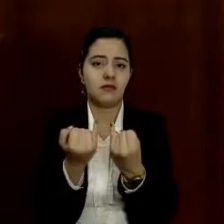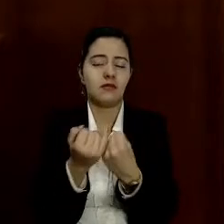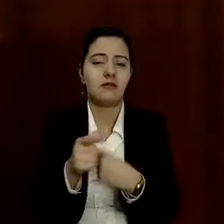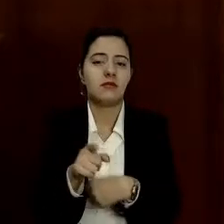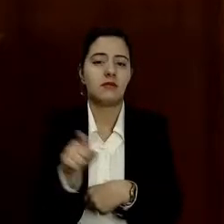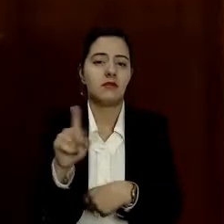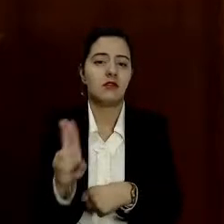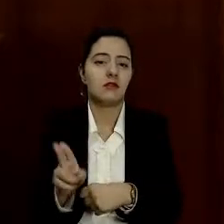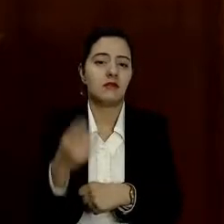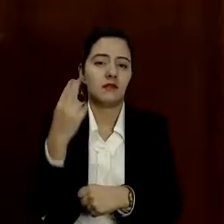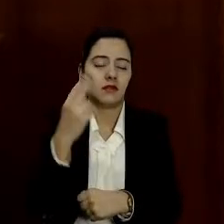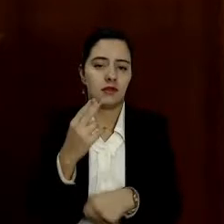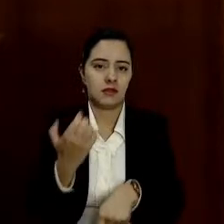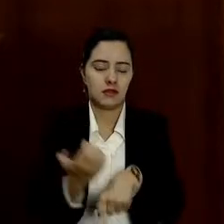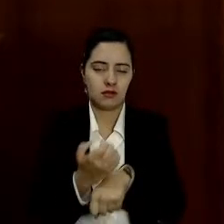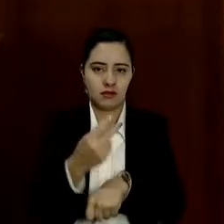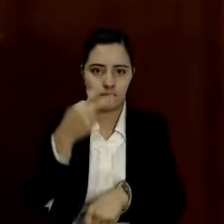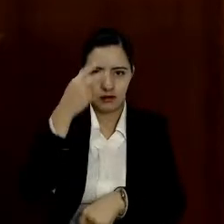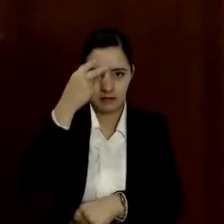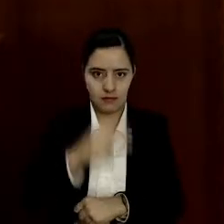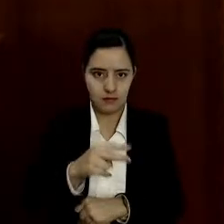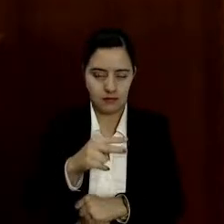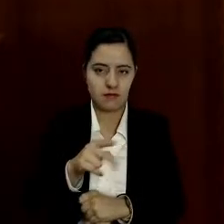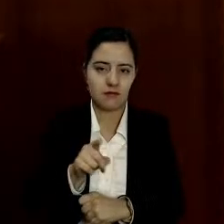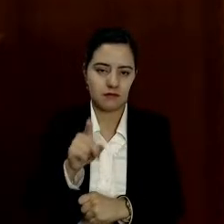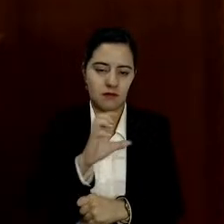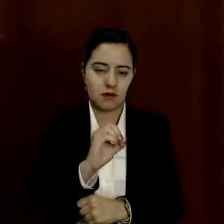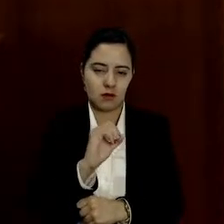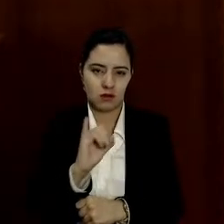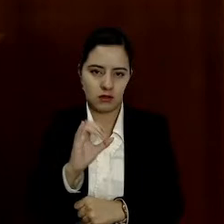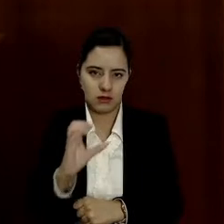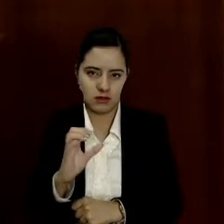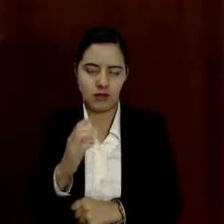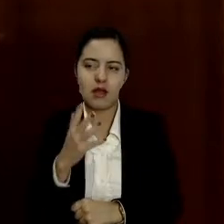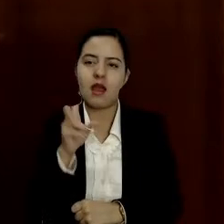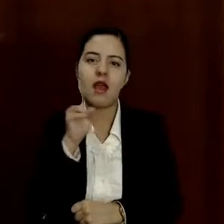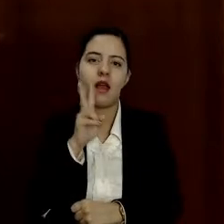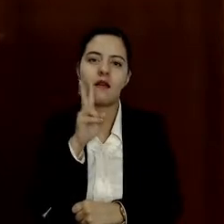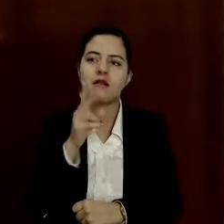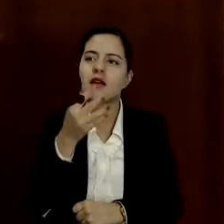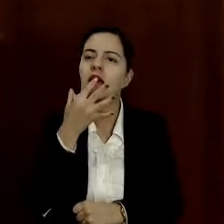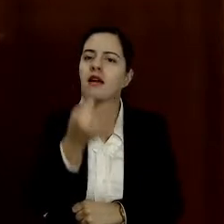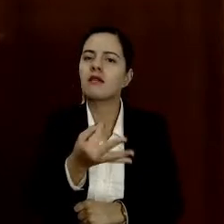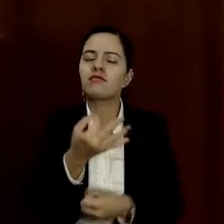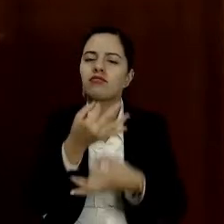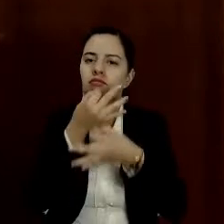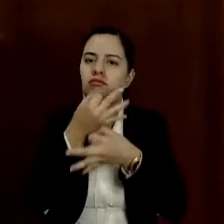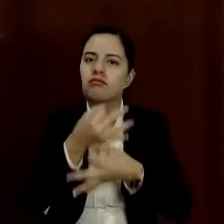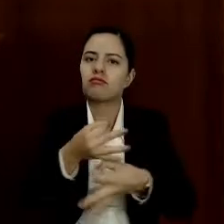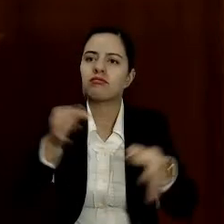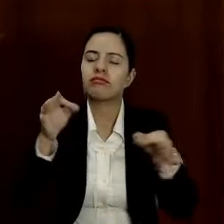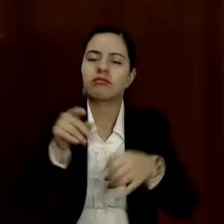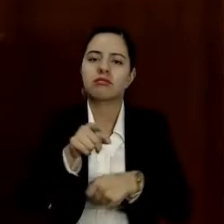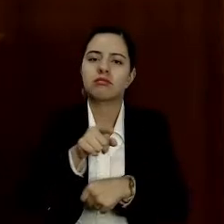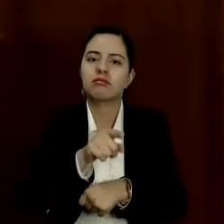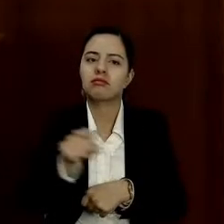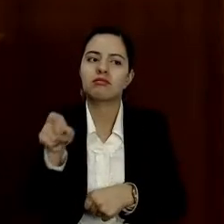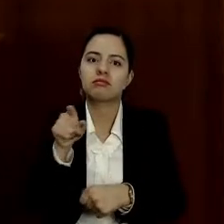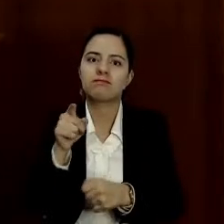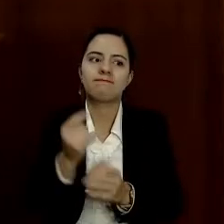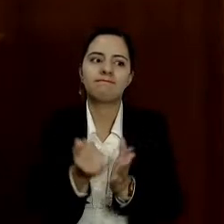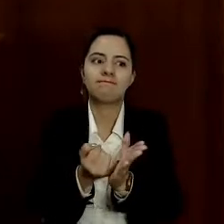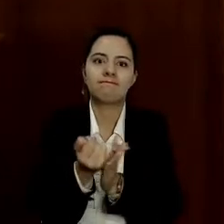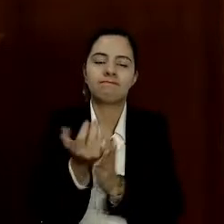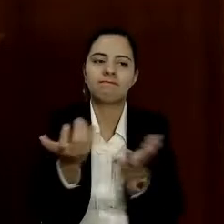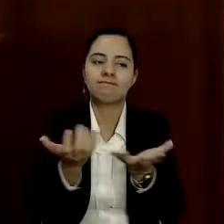Universidad del Estado de México, informen los motivos por los cuales no han realizado ninguna actuación